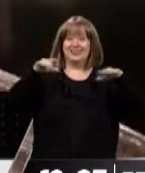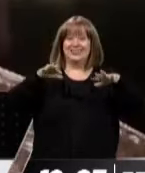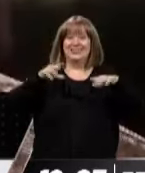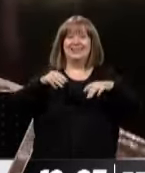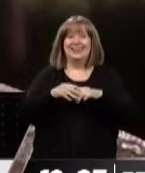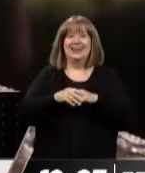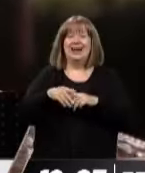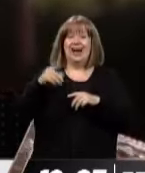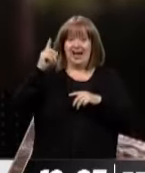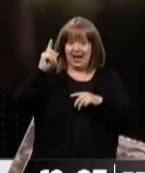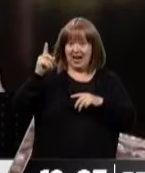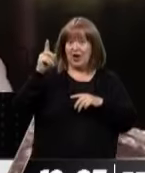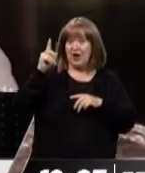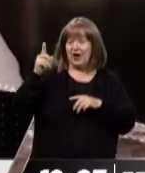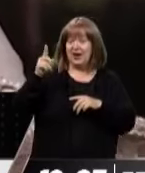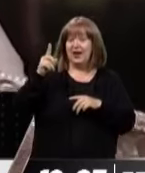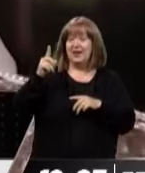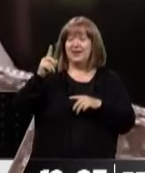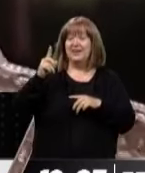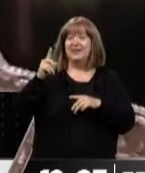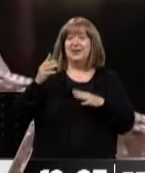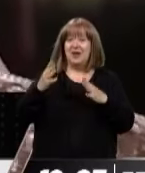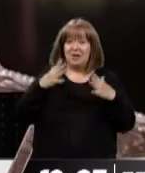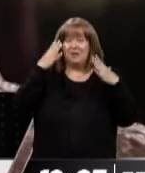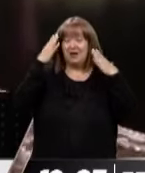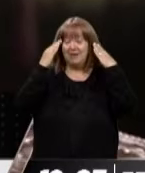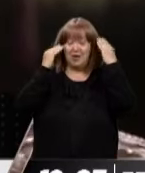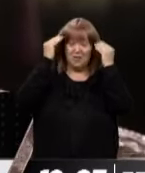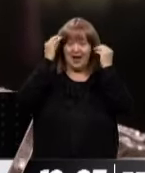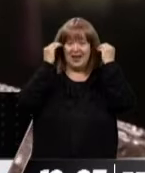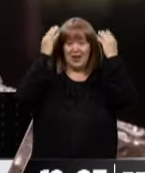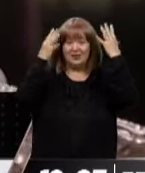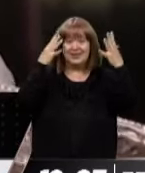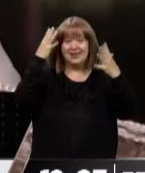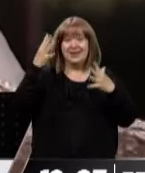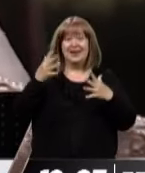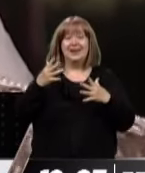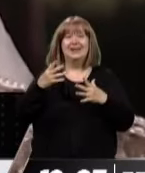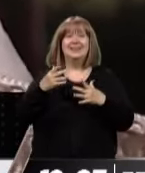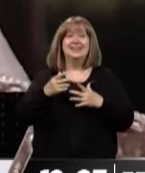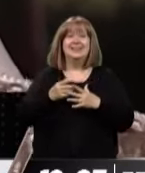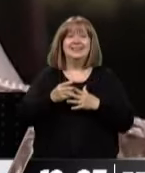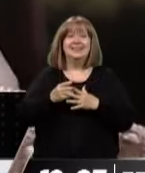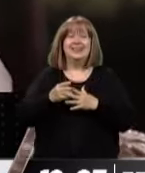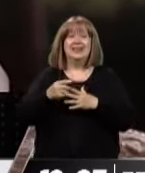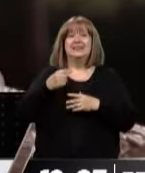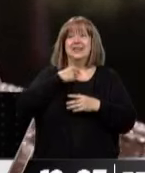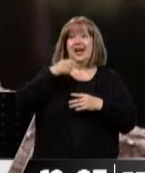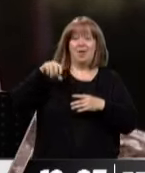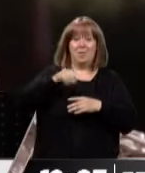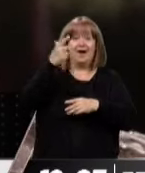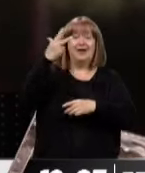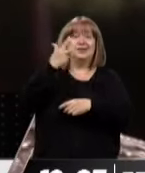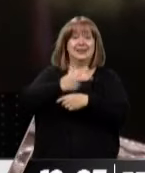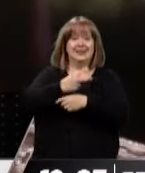Muchachos, ahora nos volvemos a ilusionar. Nena gana en la